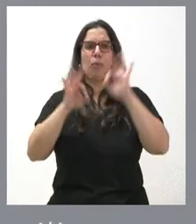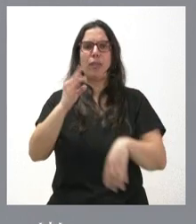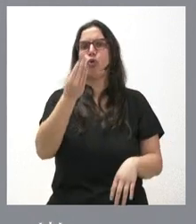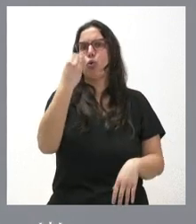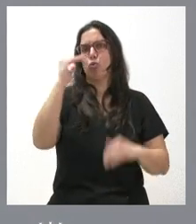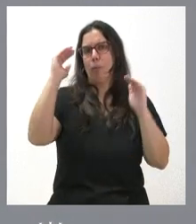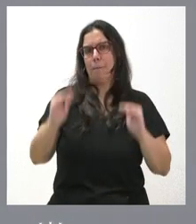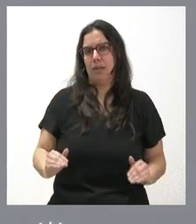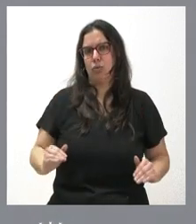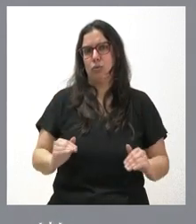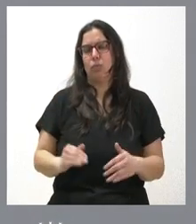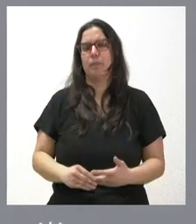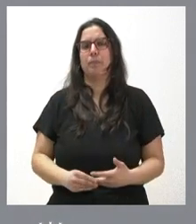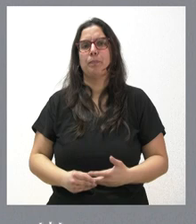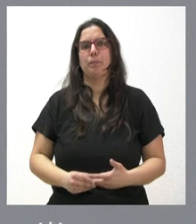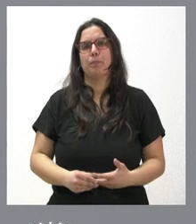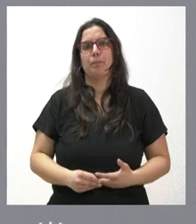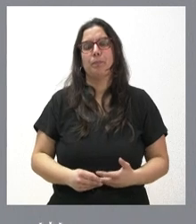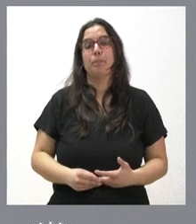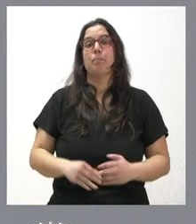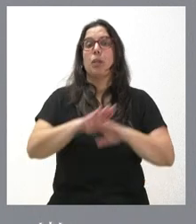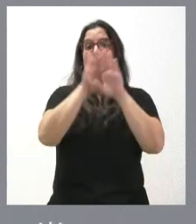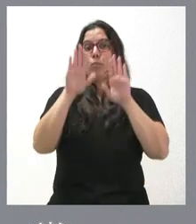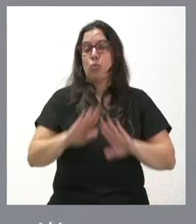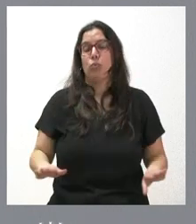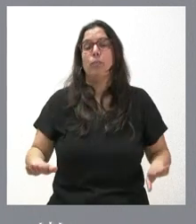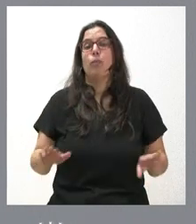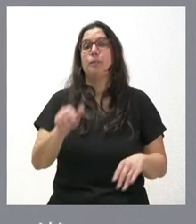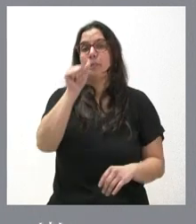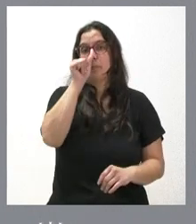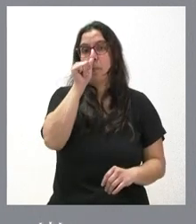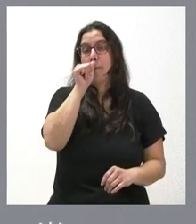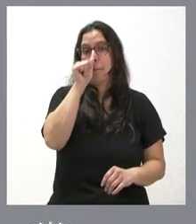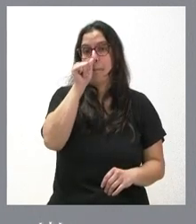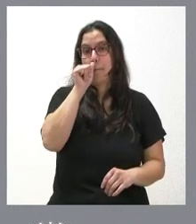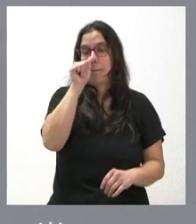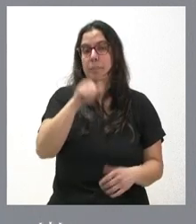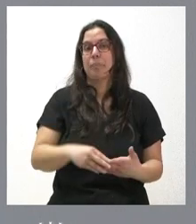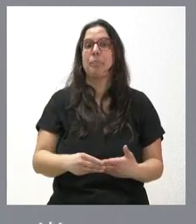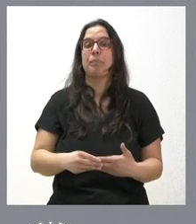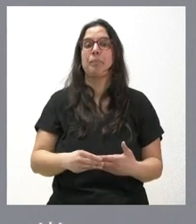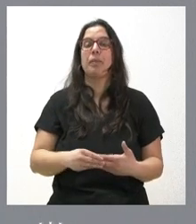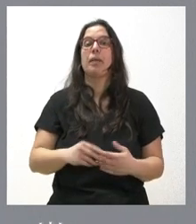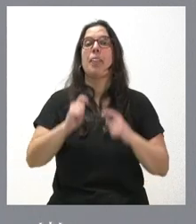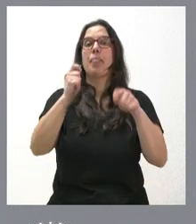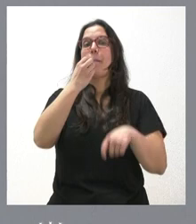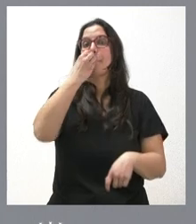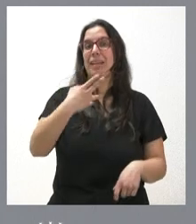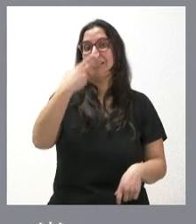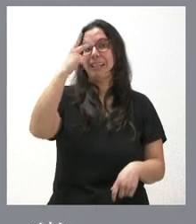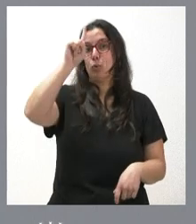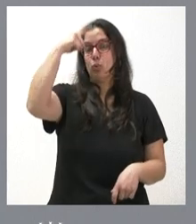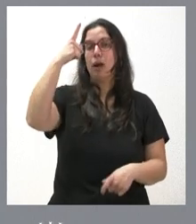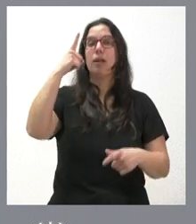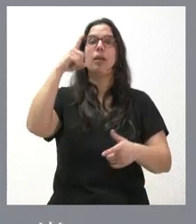energía primaria no renovable Y por último se declara bien de interés Cultural El monasterio